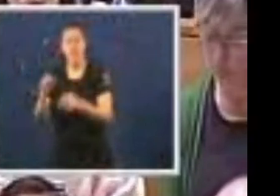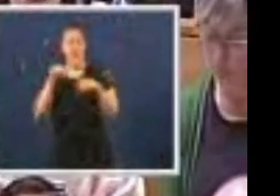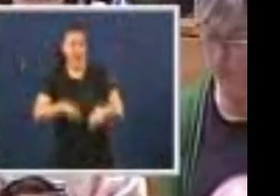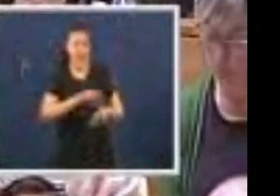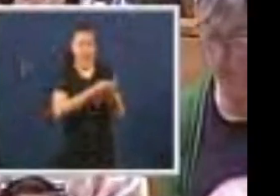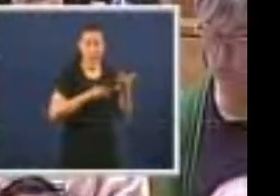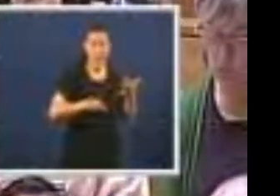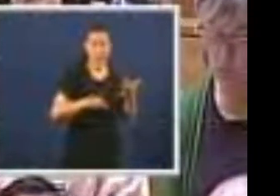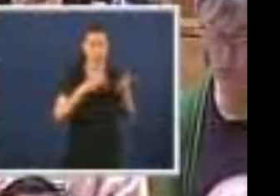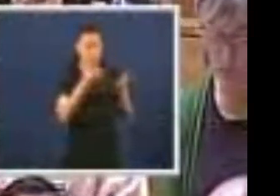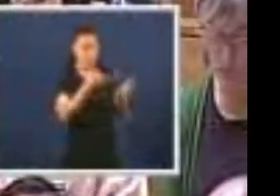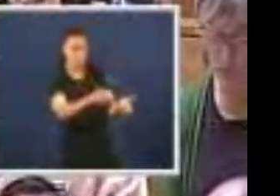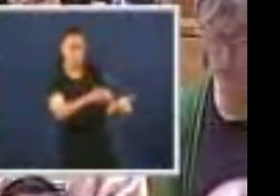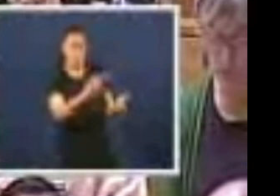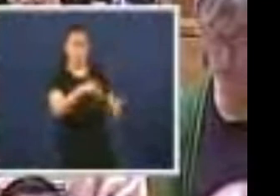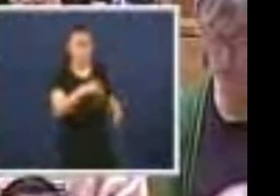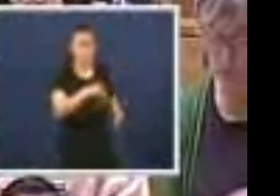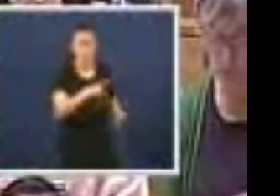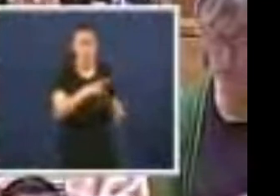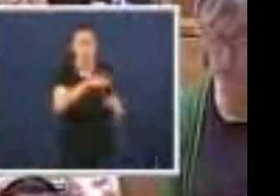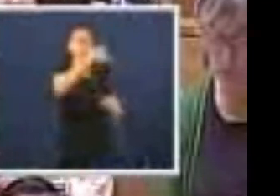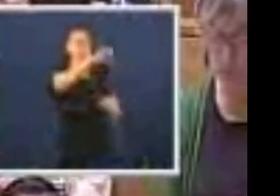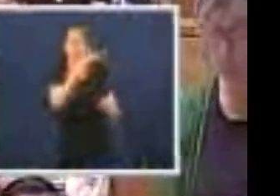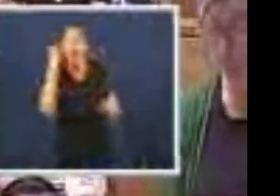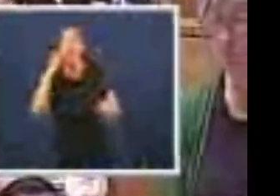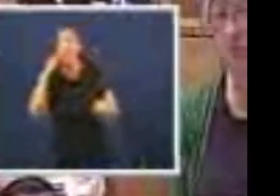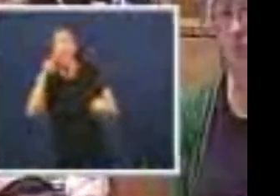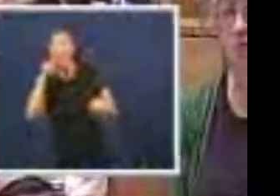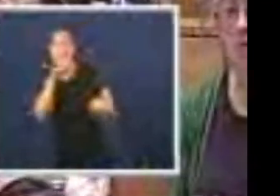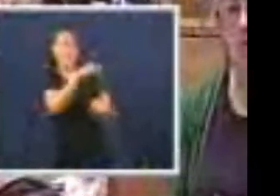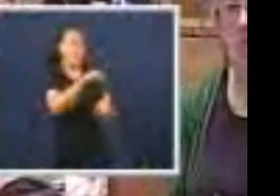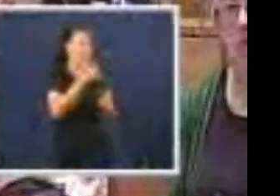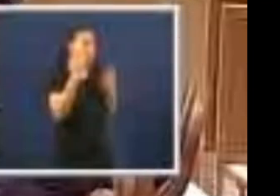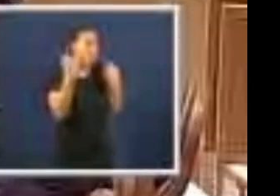a vostede convertido nunha marioneta do señor Rajoy. Gracias, señora Pontón.